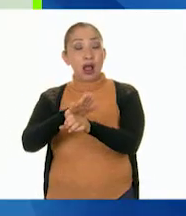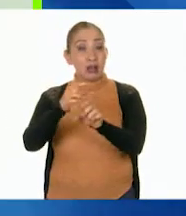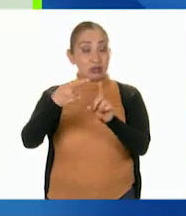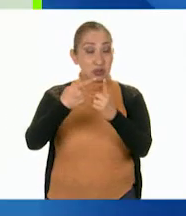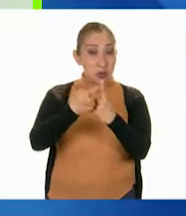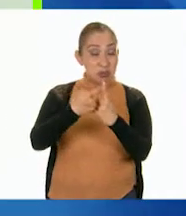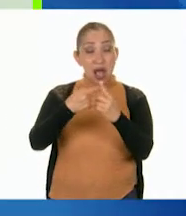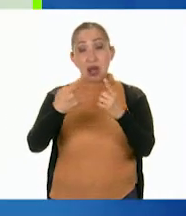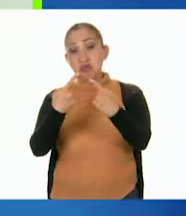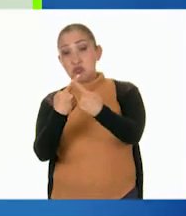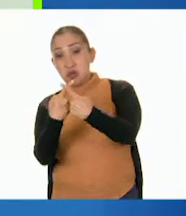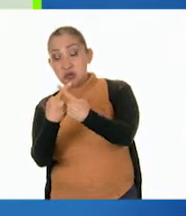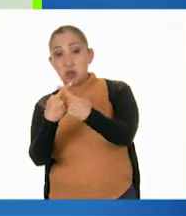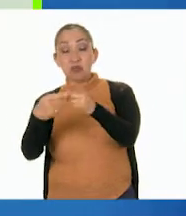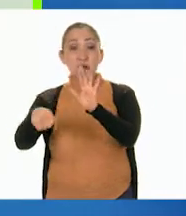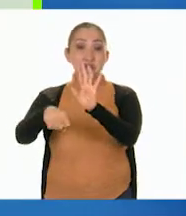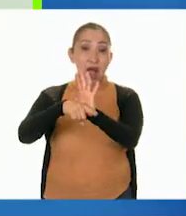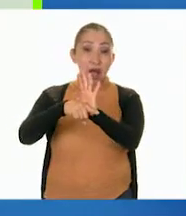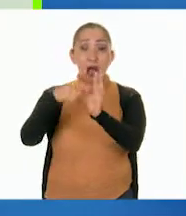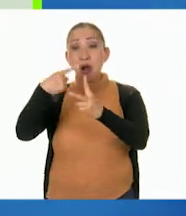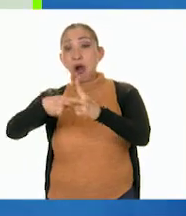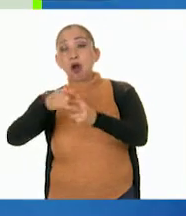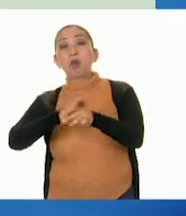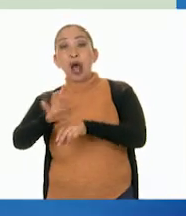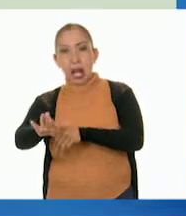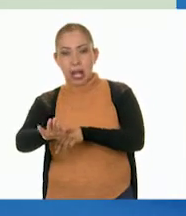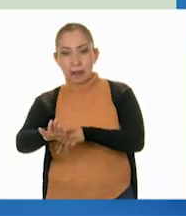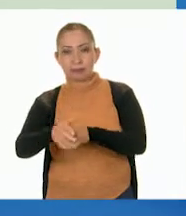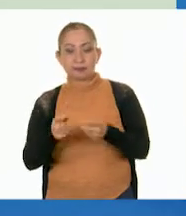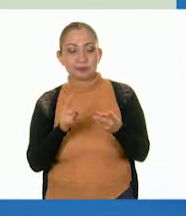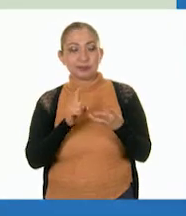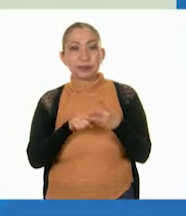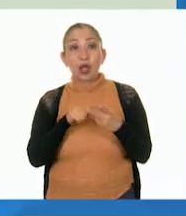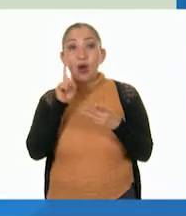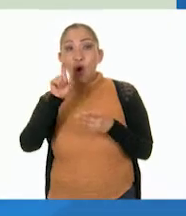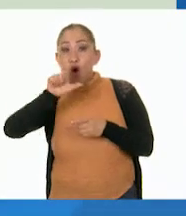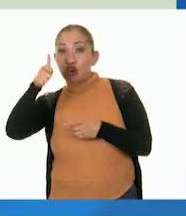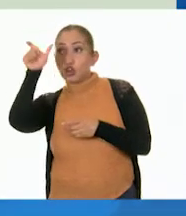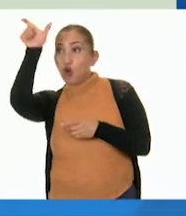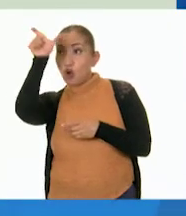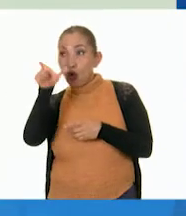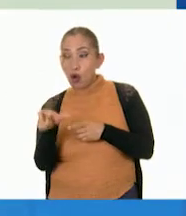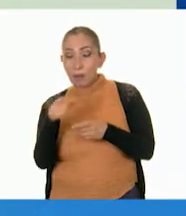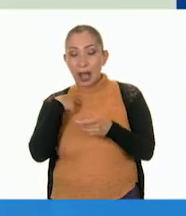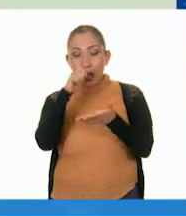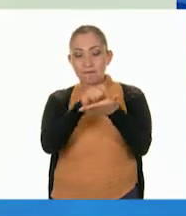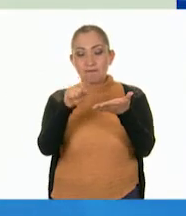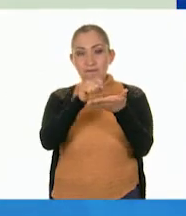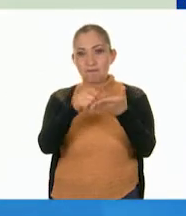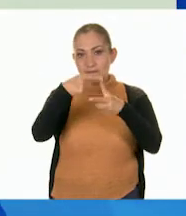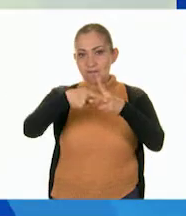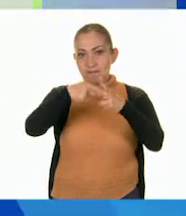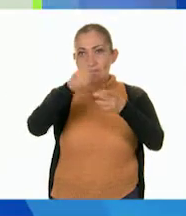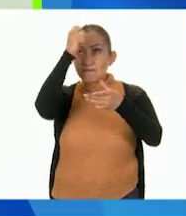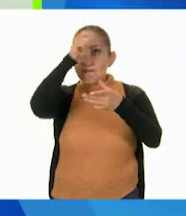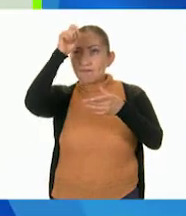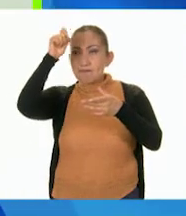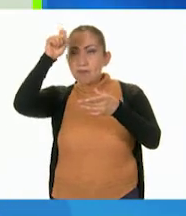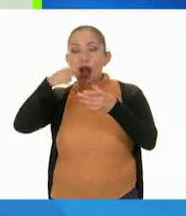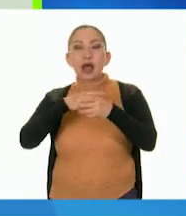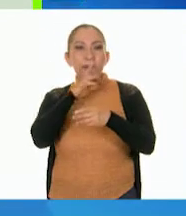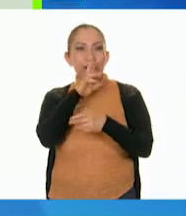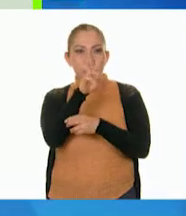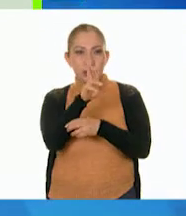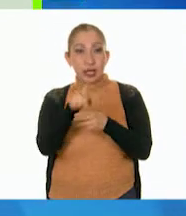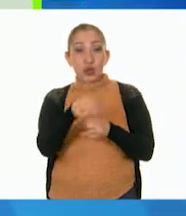resta, multiplicación o división. Nos da un espacio también muy pertinente para escribir la operación. Ahí vamos a resolverla. Y